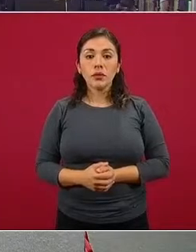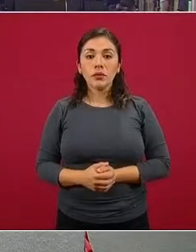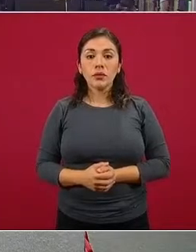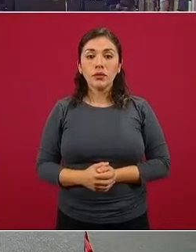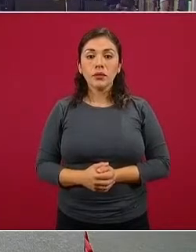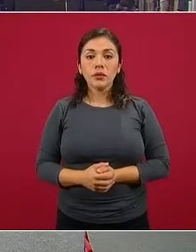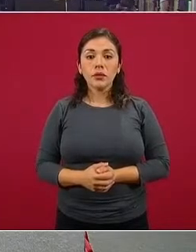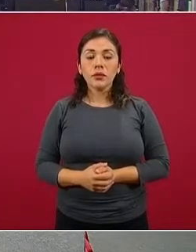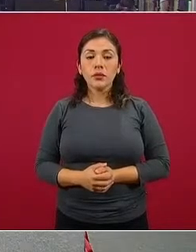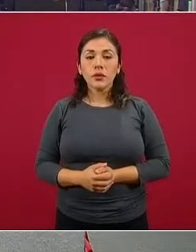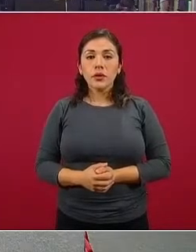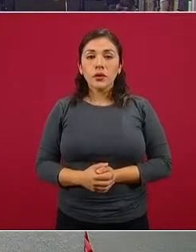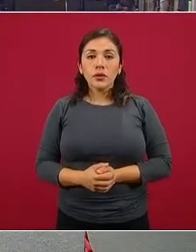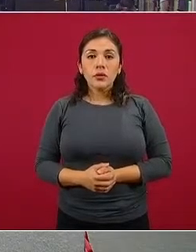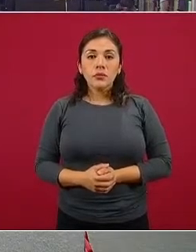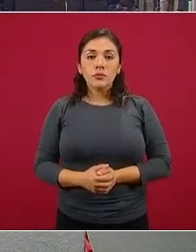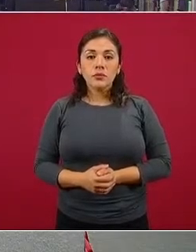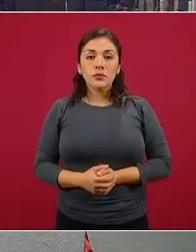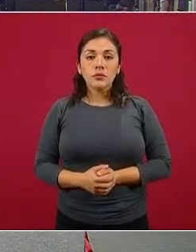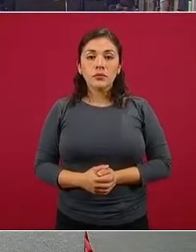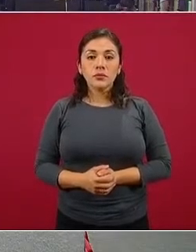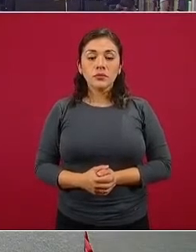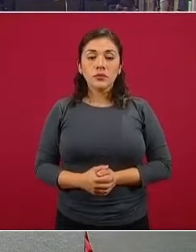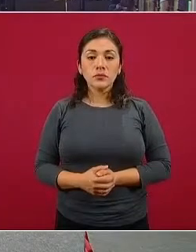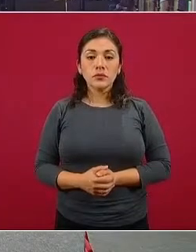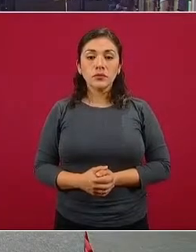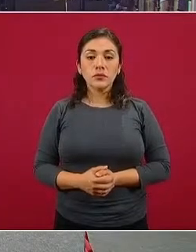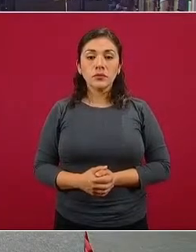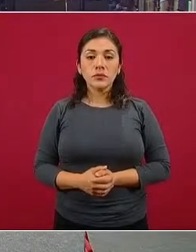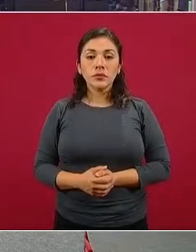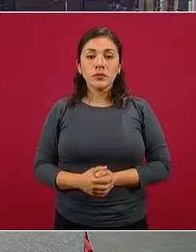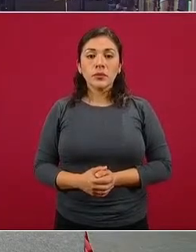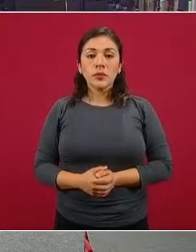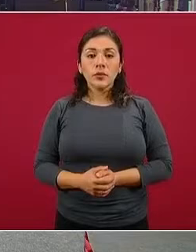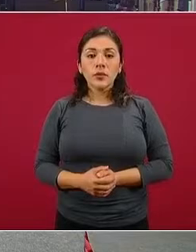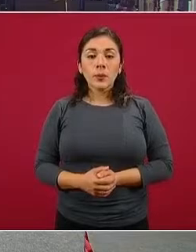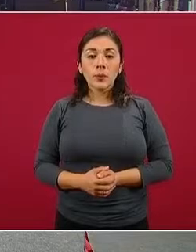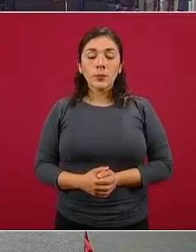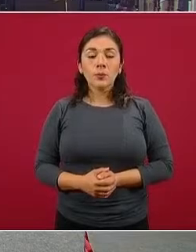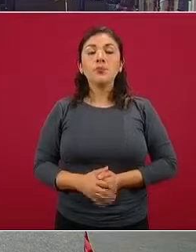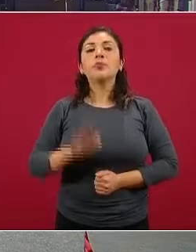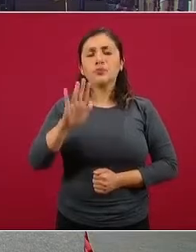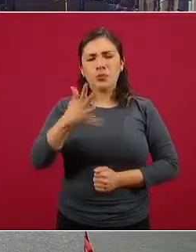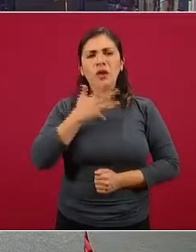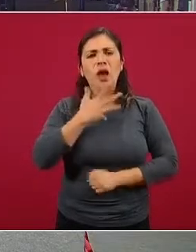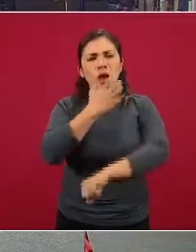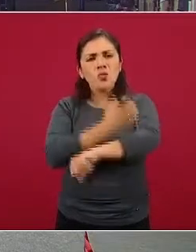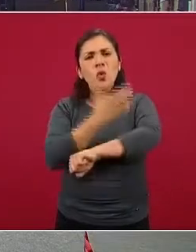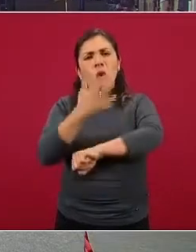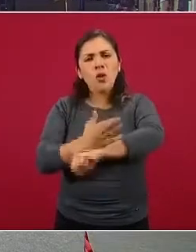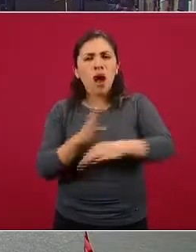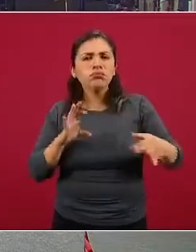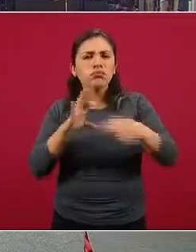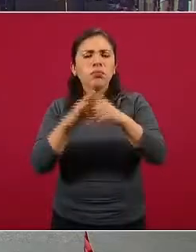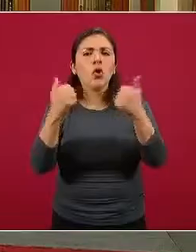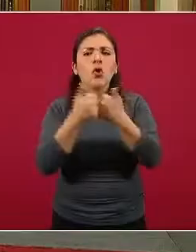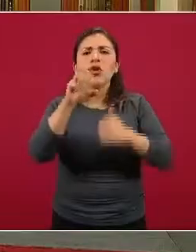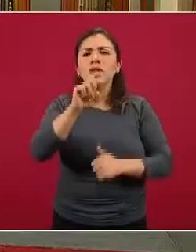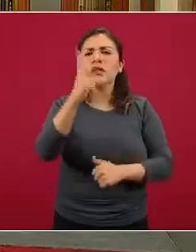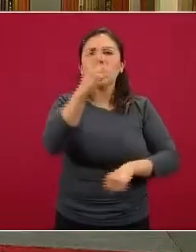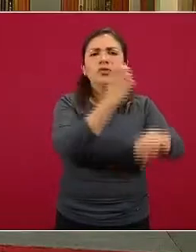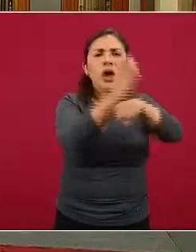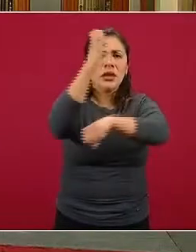¿Quieren comentar algo específico? Por favor. Claro. Tenemos coordinación con las 32 entidades